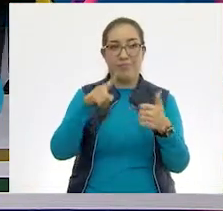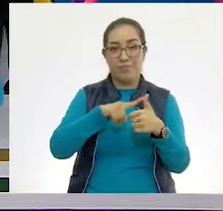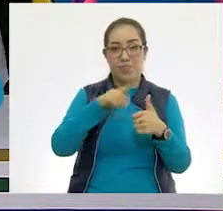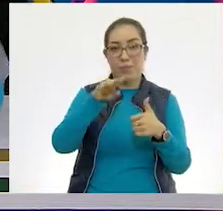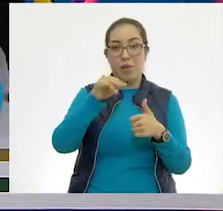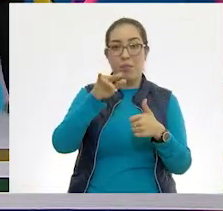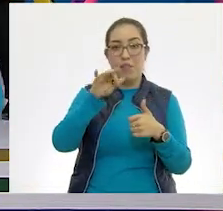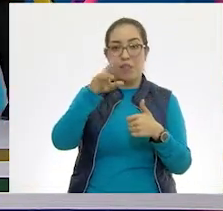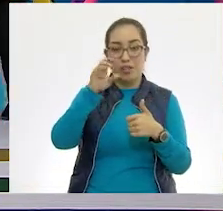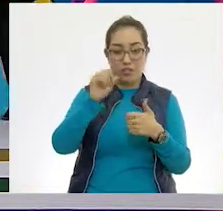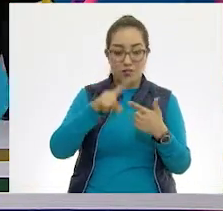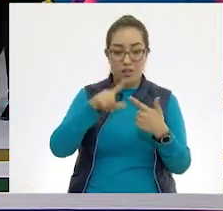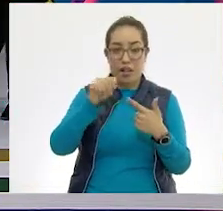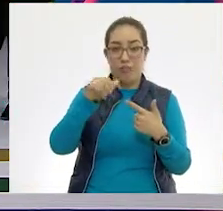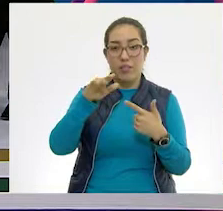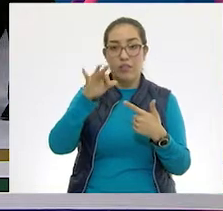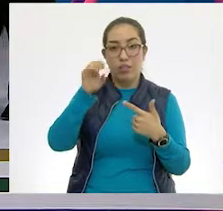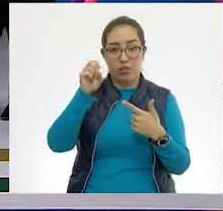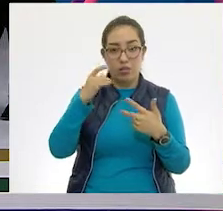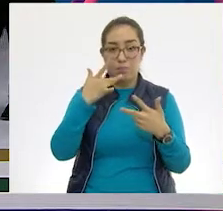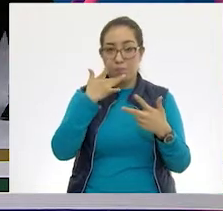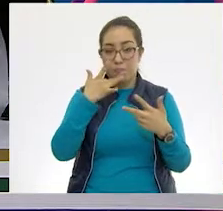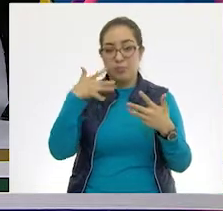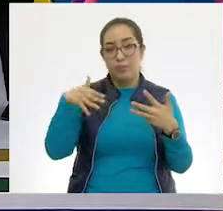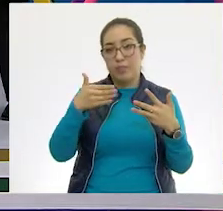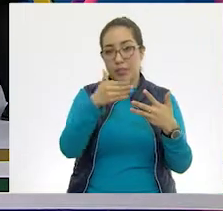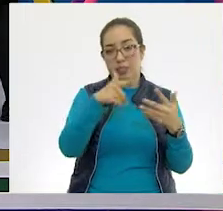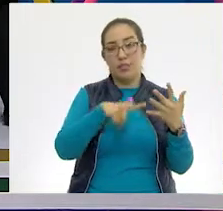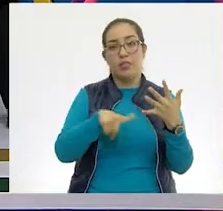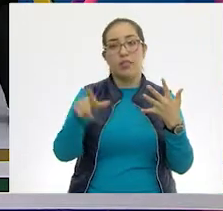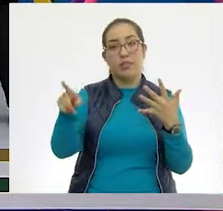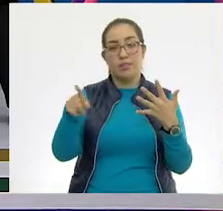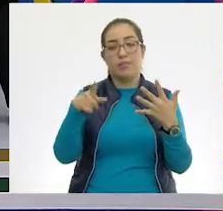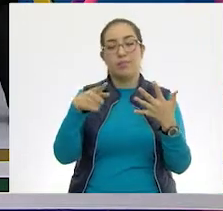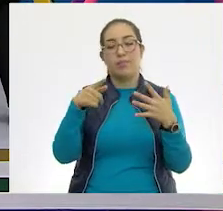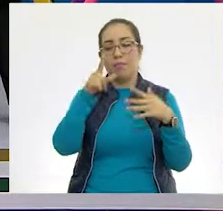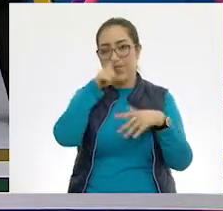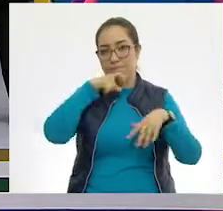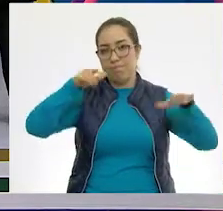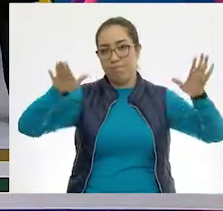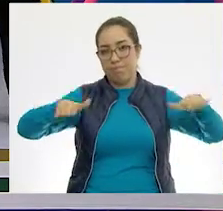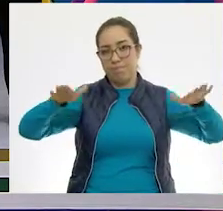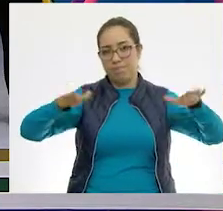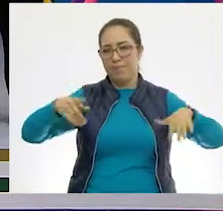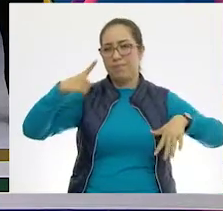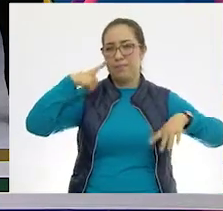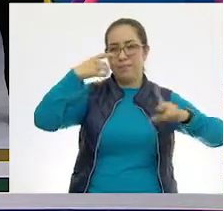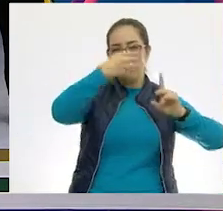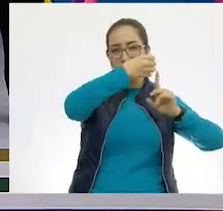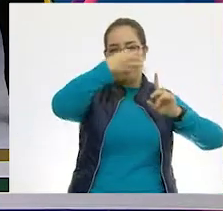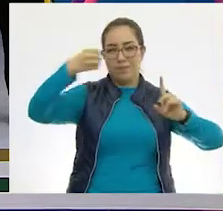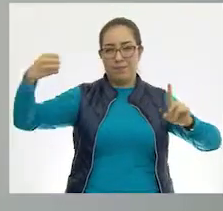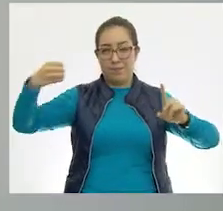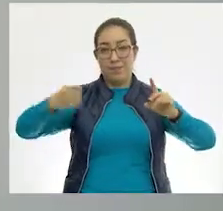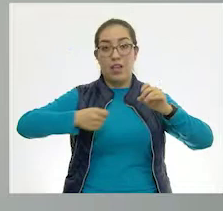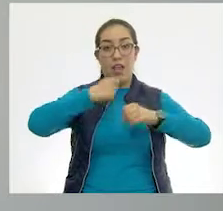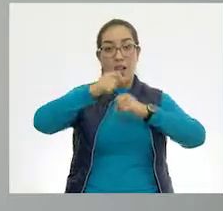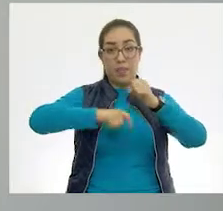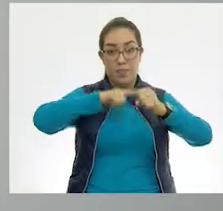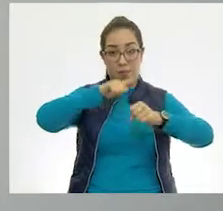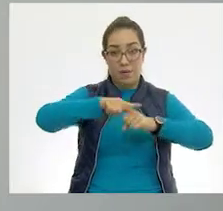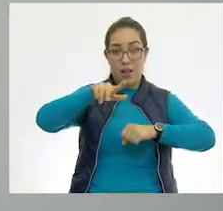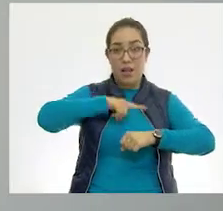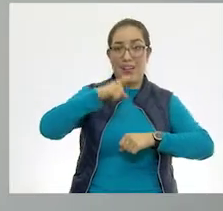mamíferos, anfibios, peces, reptiles y aves. Como pueden observar en el organizador gráfico, tenemos que los animales vertebrados se agrupan